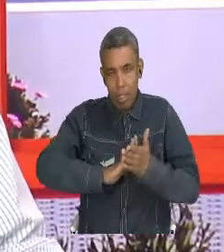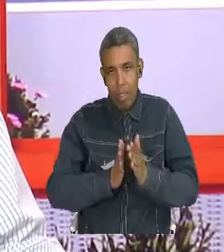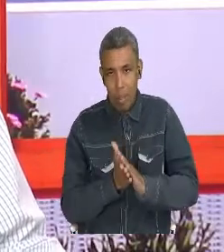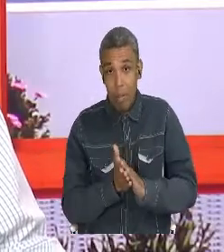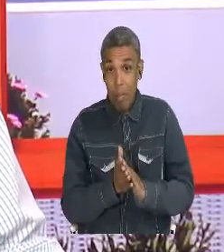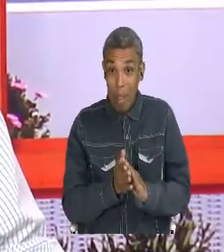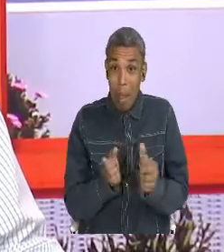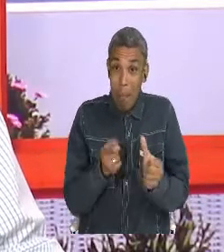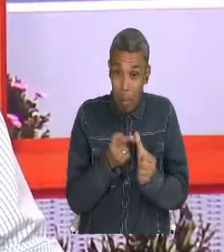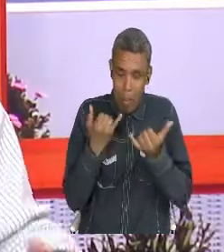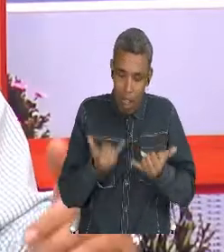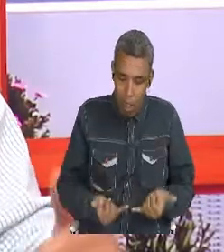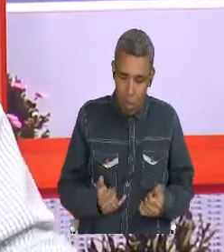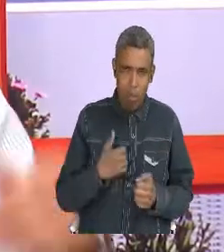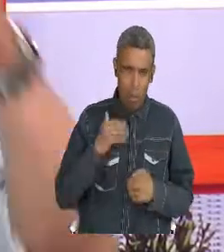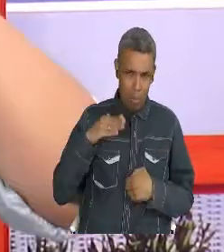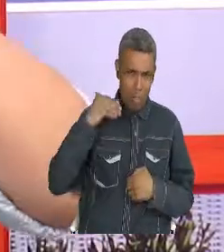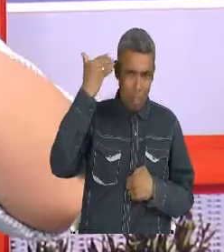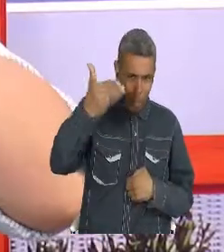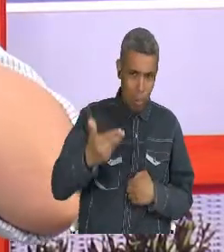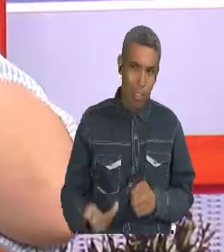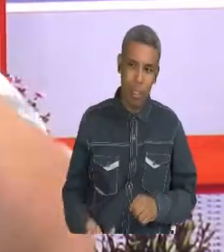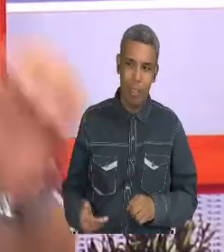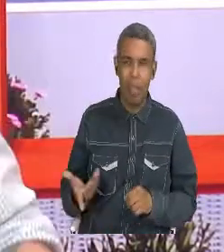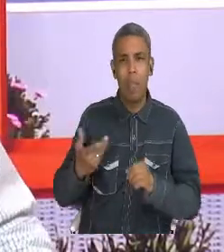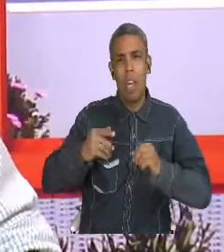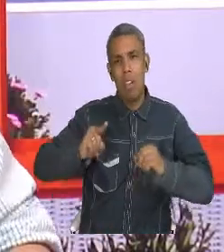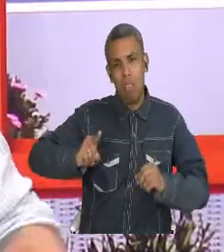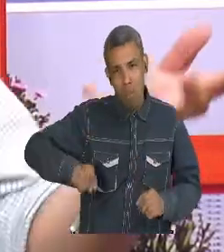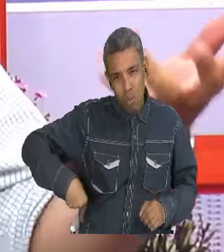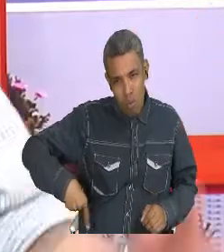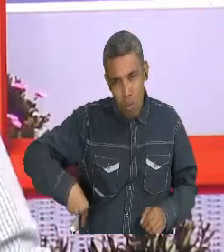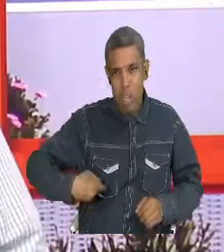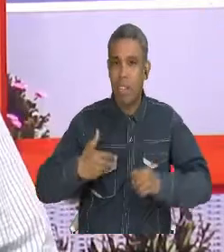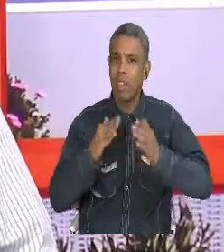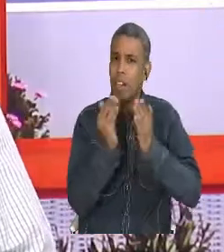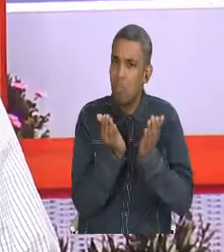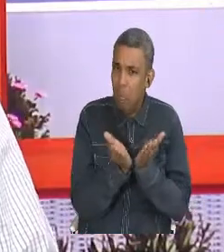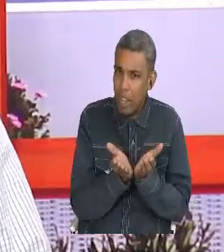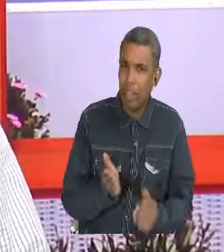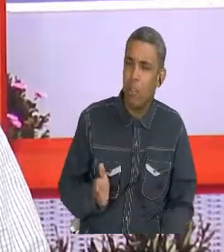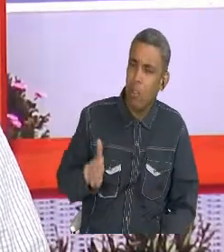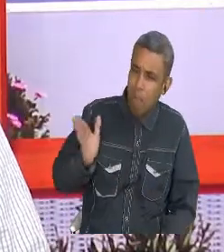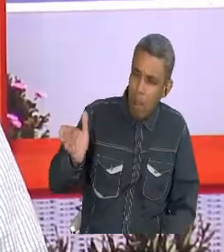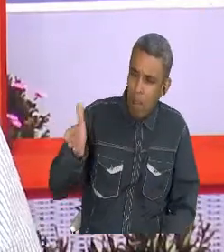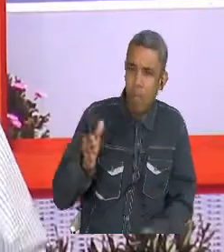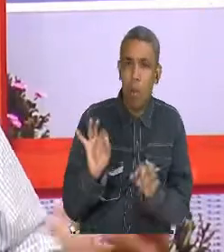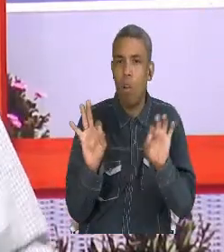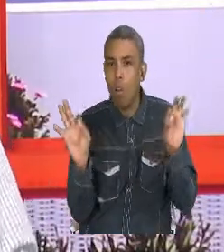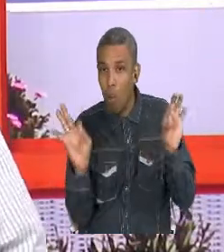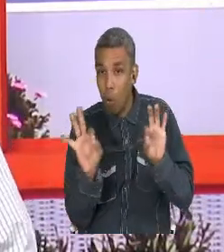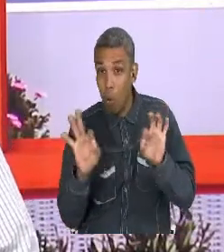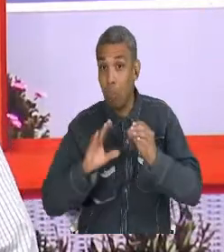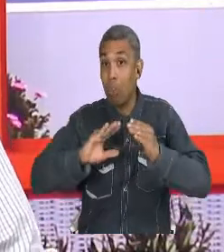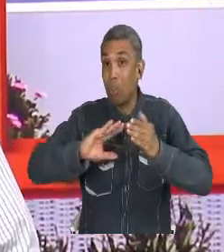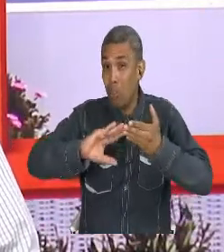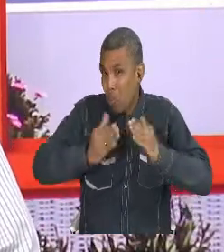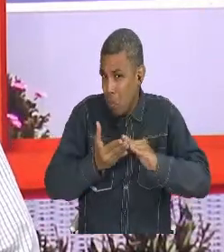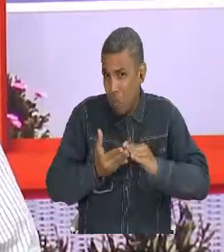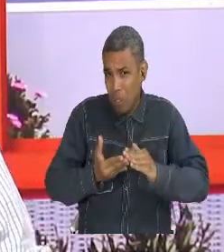colegios. Excelente. Y también queremos hacer una plataforma en la cual las personas que no están vinculadas a la universidad se puedan